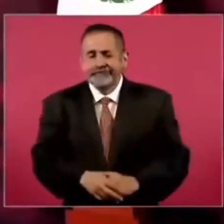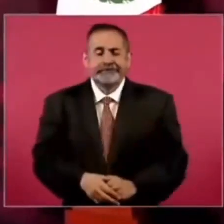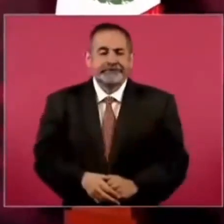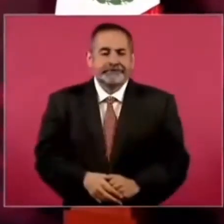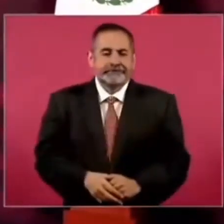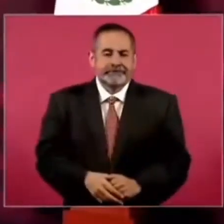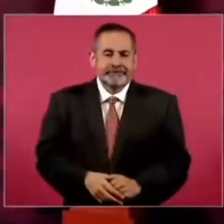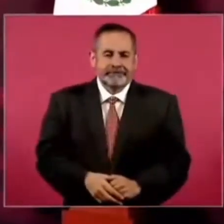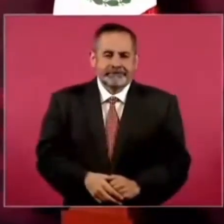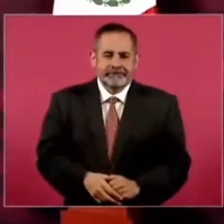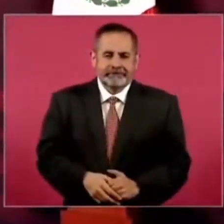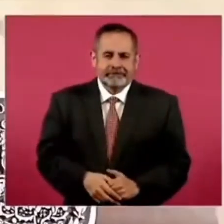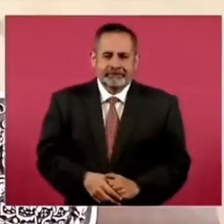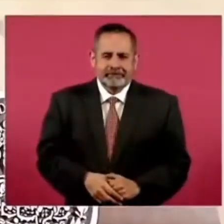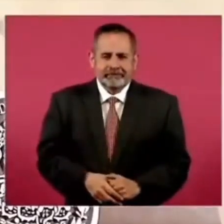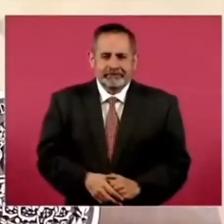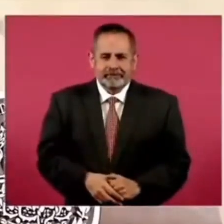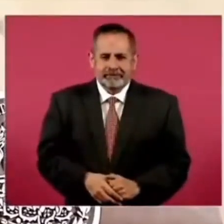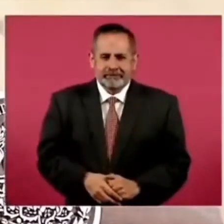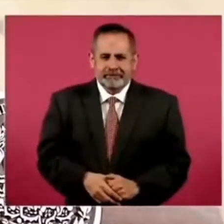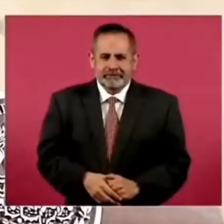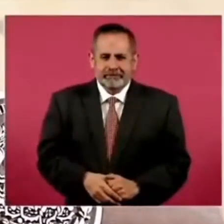está como para que